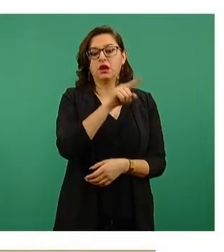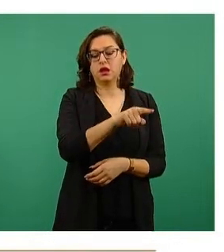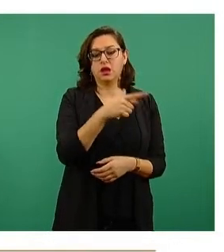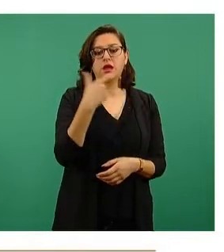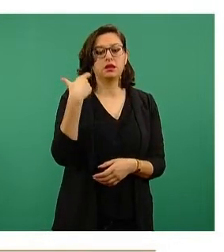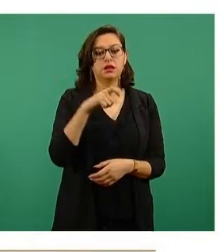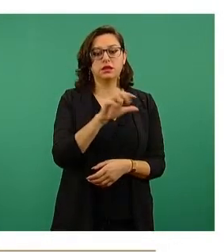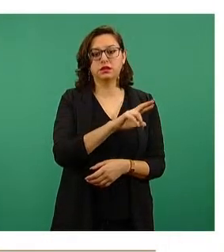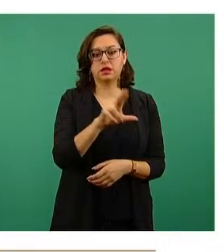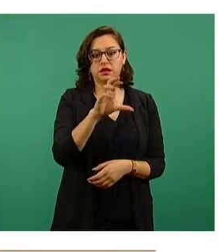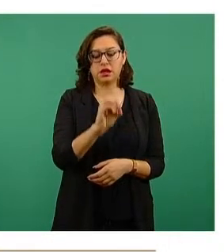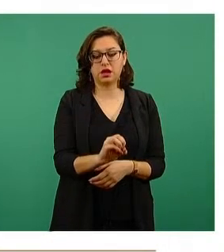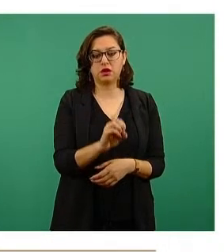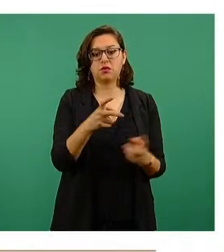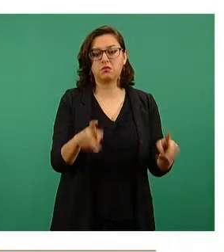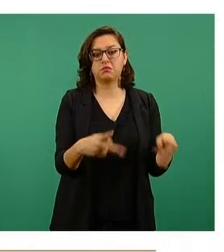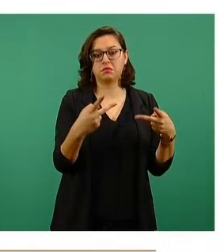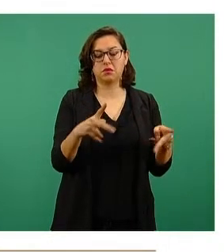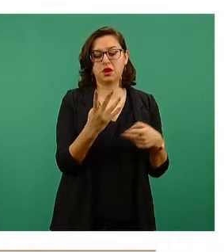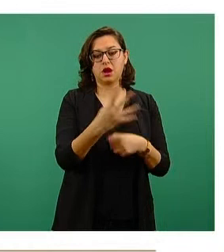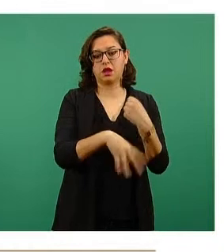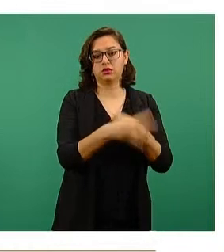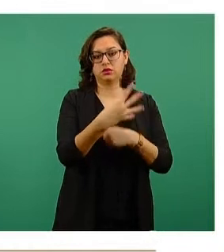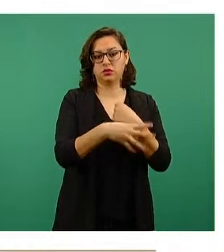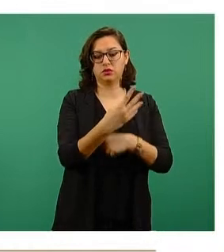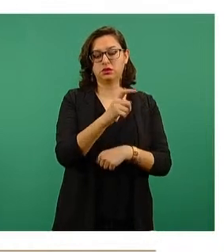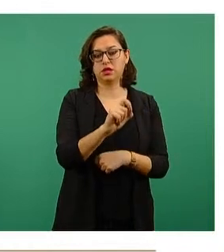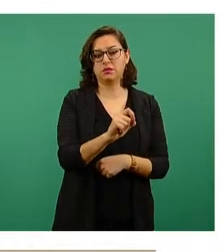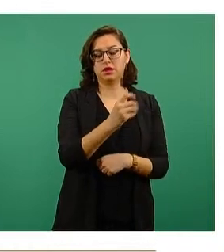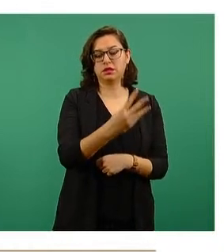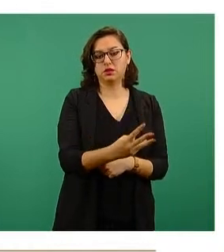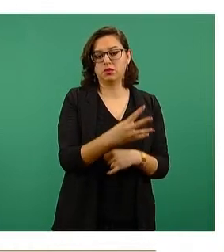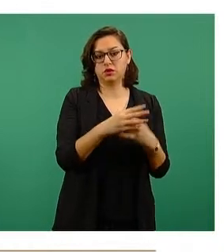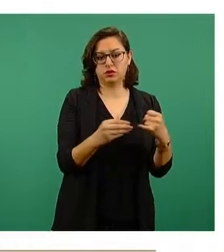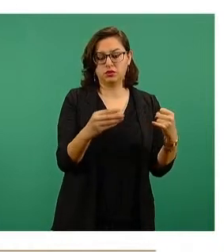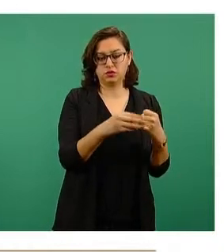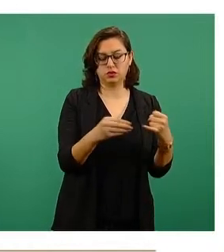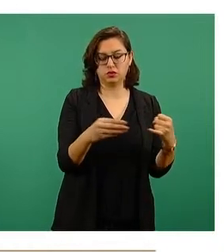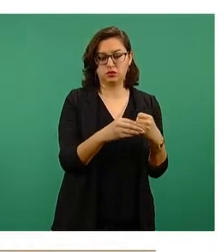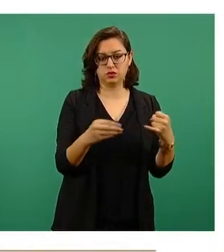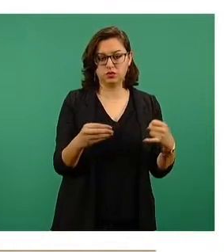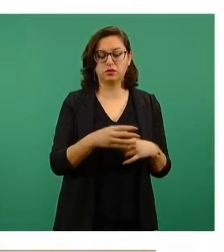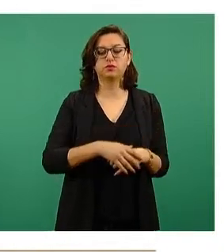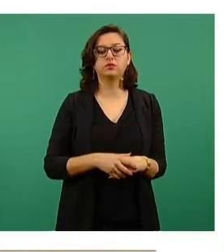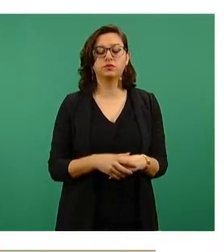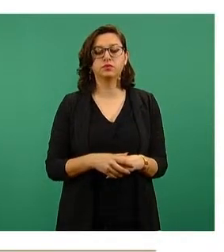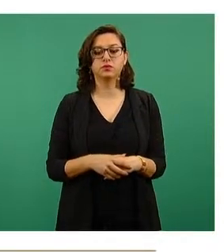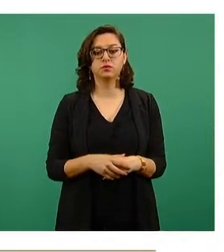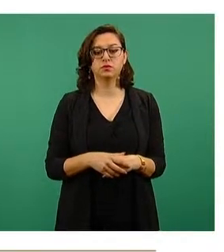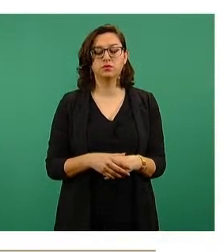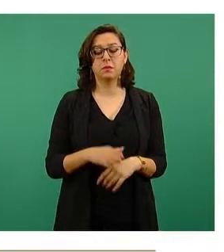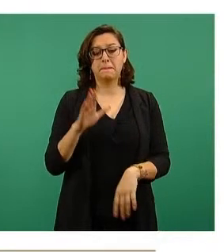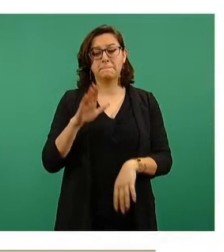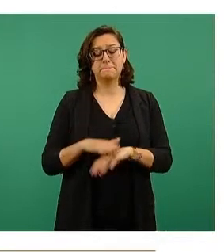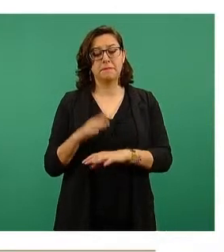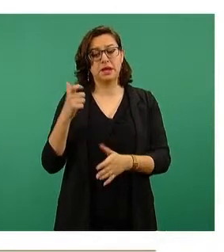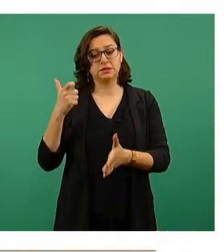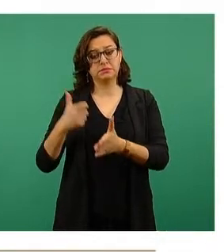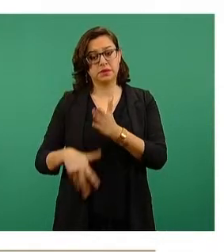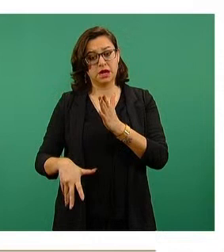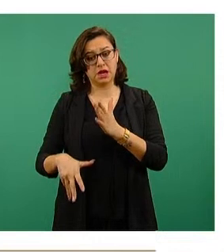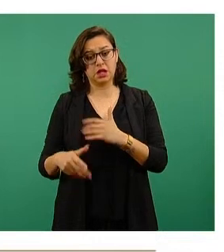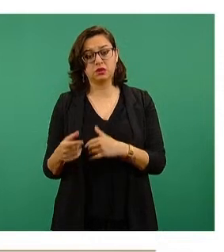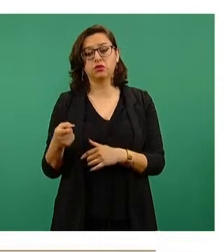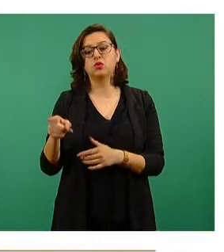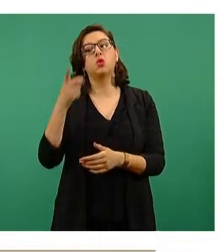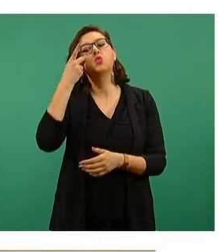Morelos, Quintana Roo, con un precio al público de 14 pesos con 24 centavos por litro. El indicador de ganancia más bajo, con